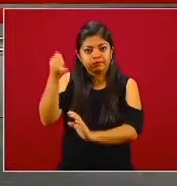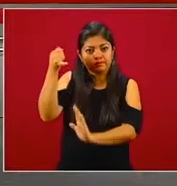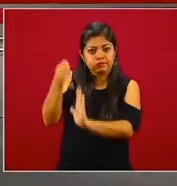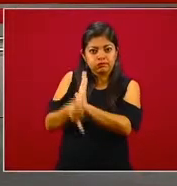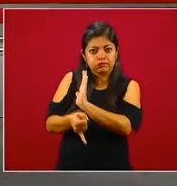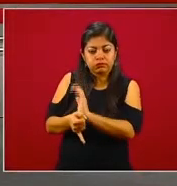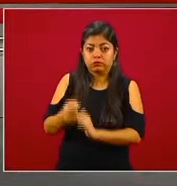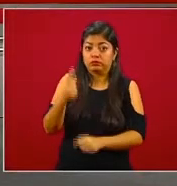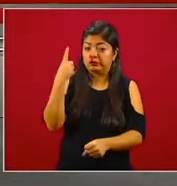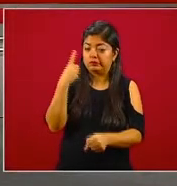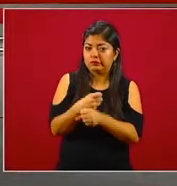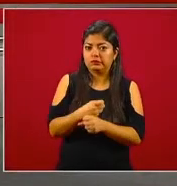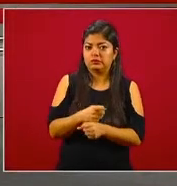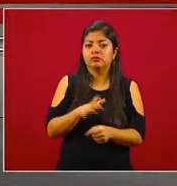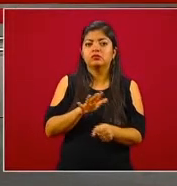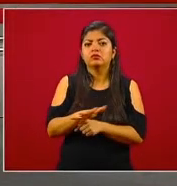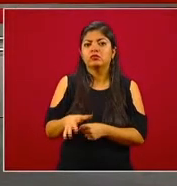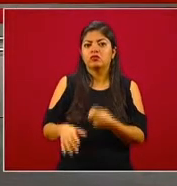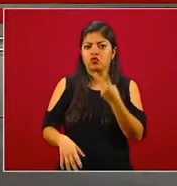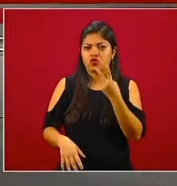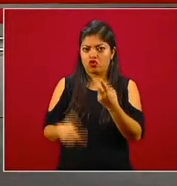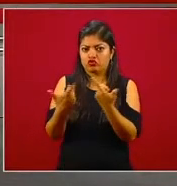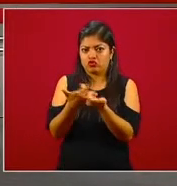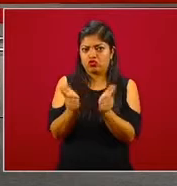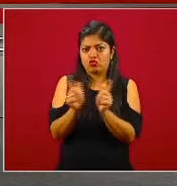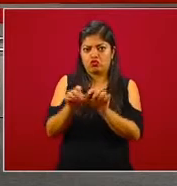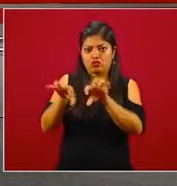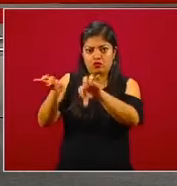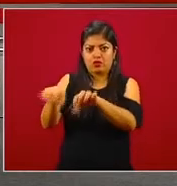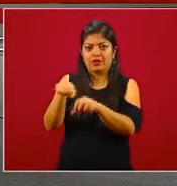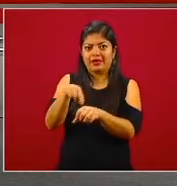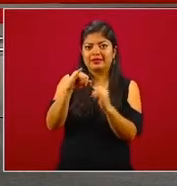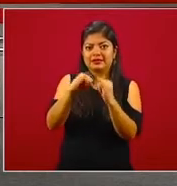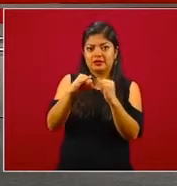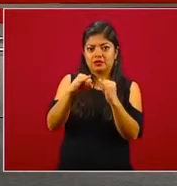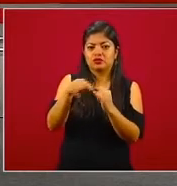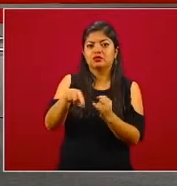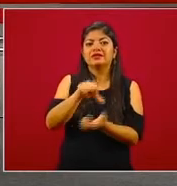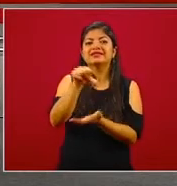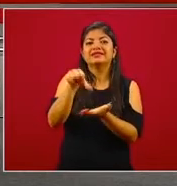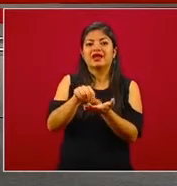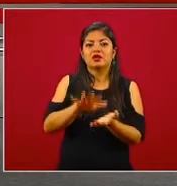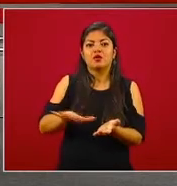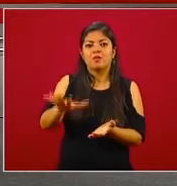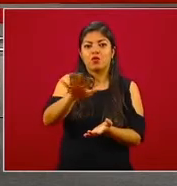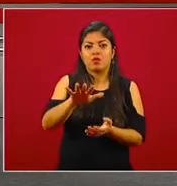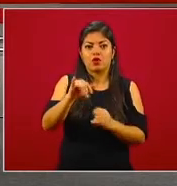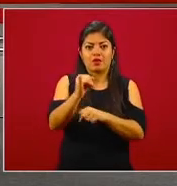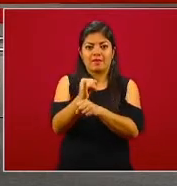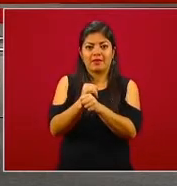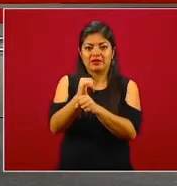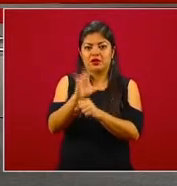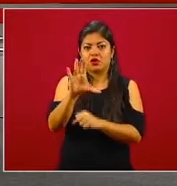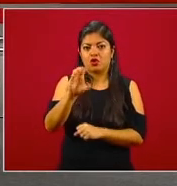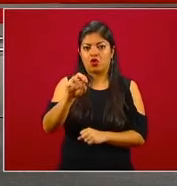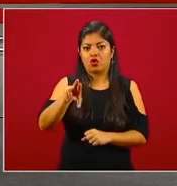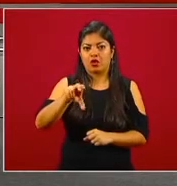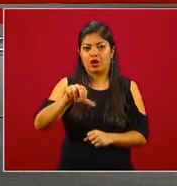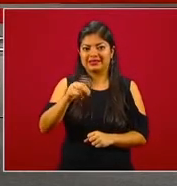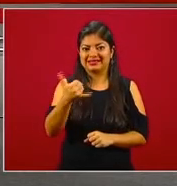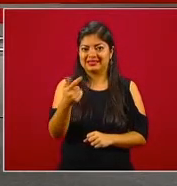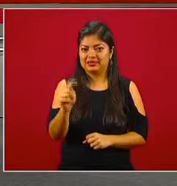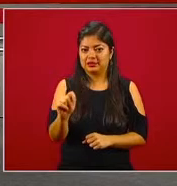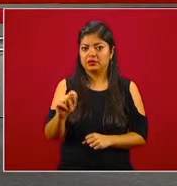contribution principalmente dos and the contribution from academic grupos de groups, instituciones. mainly Uno es los from centros públicos de two investigación groups of CONACYT, institutions. y